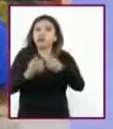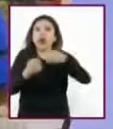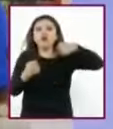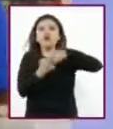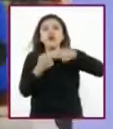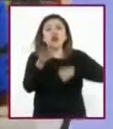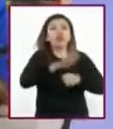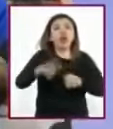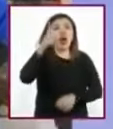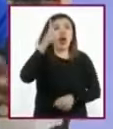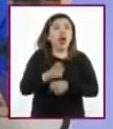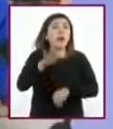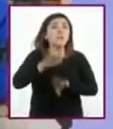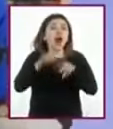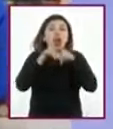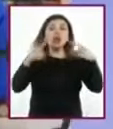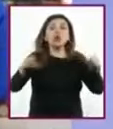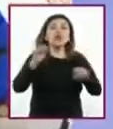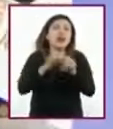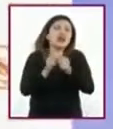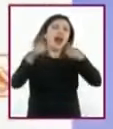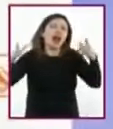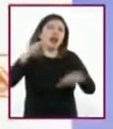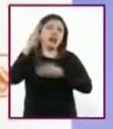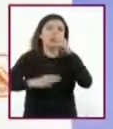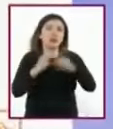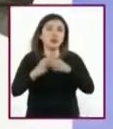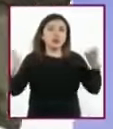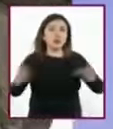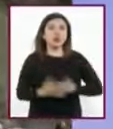las áreas lingüísticas más extensas del mundo.